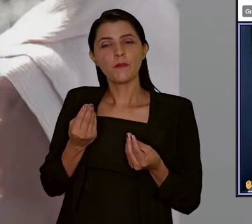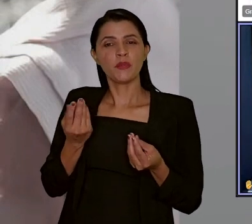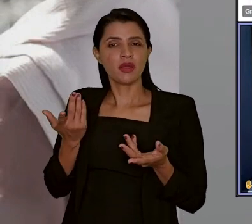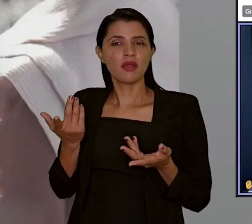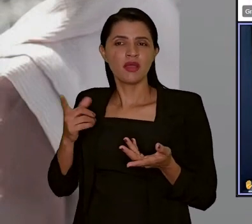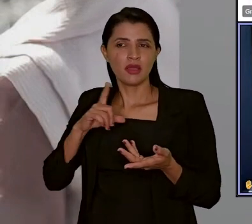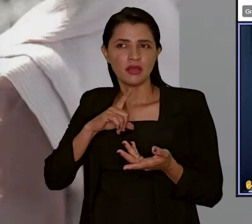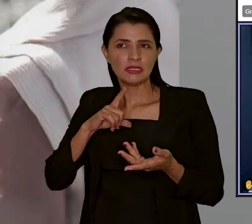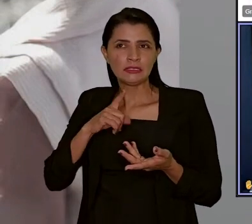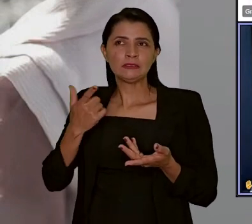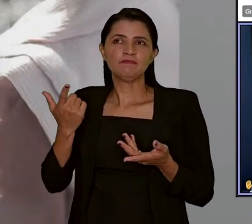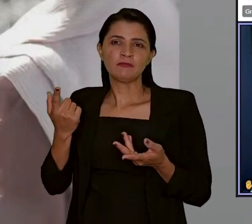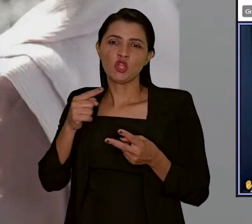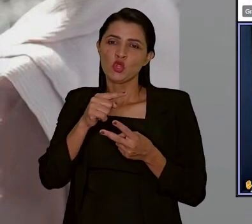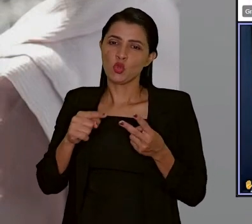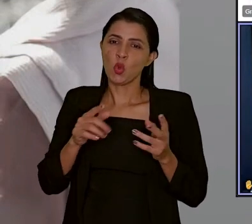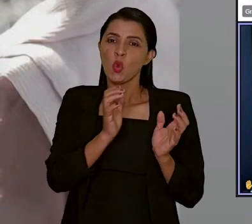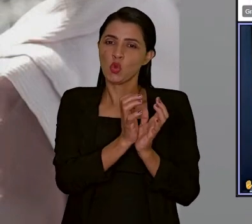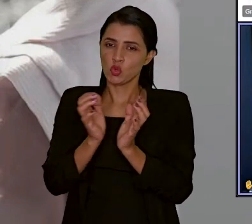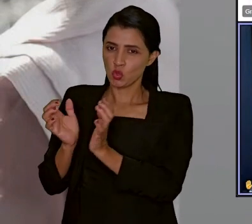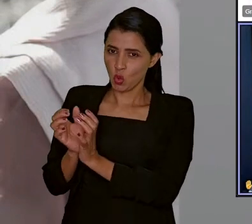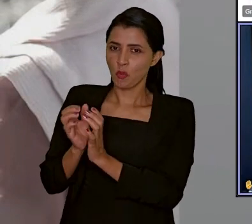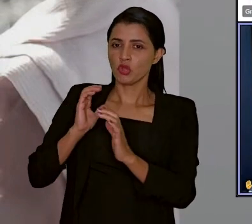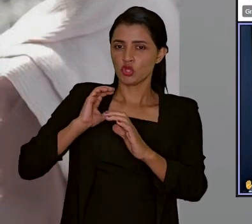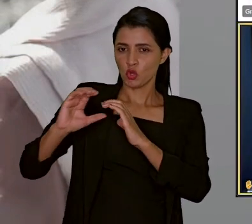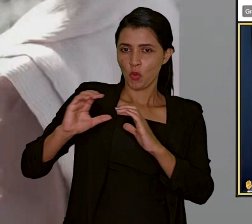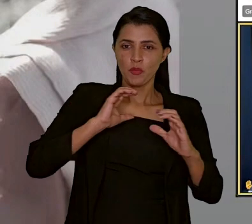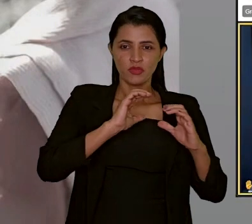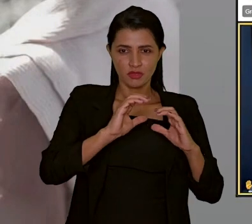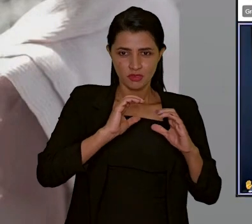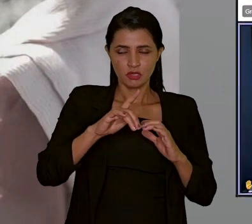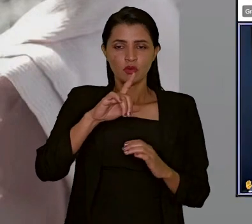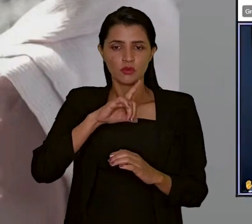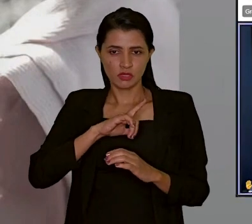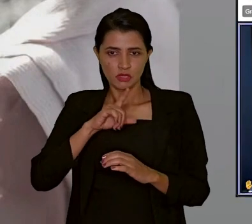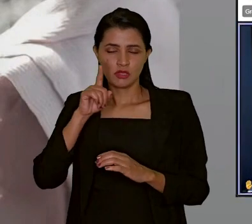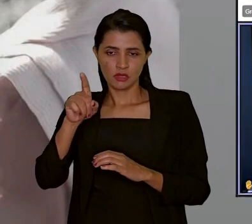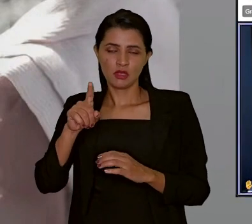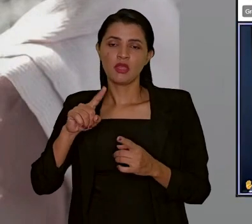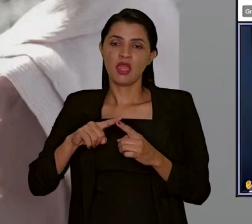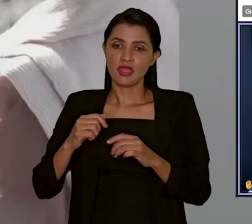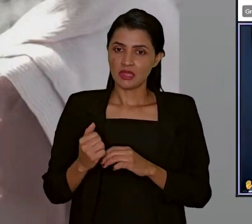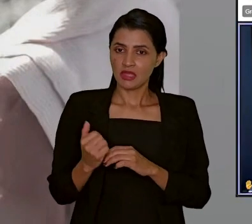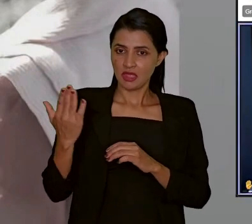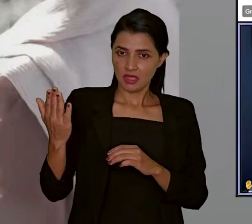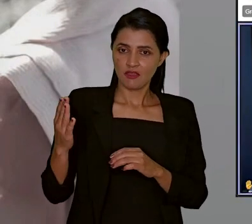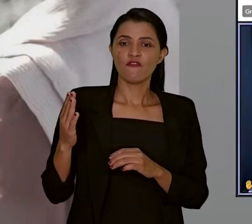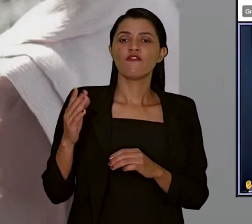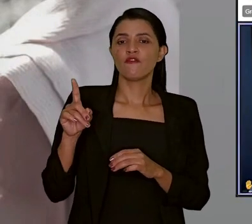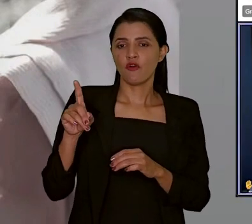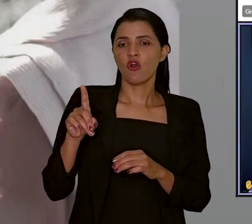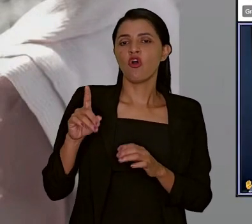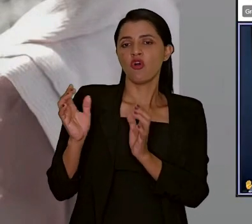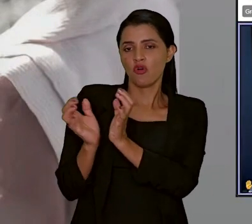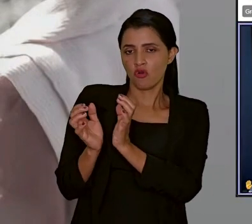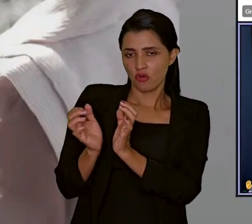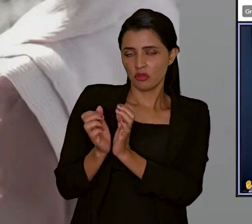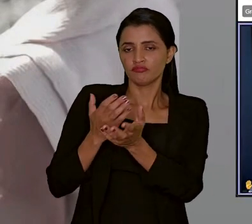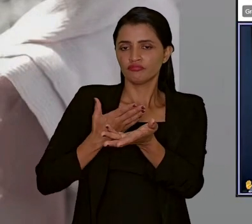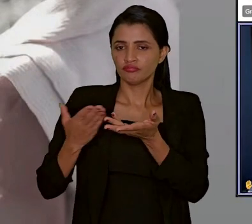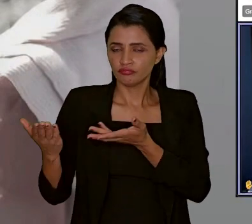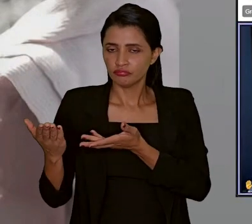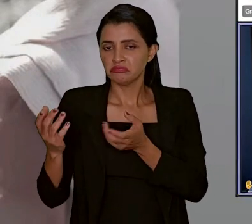dos clases de comunicaciones. La externa con los jueces, nuestros colegas de la